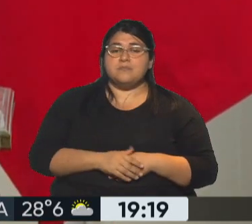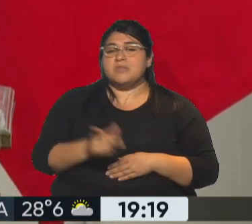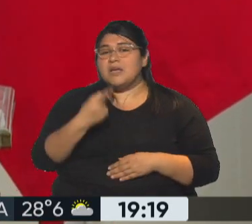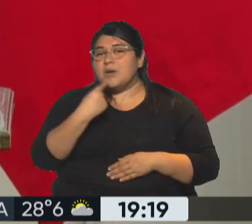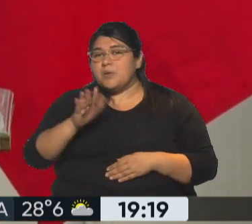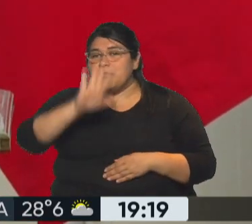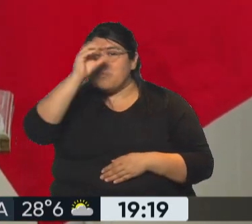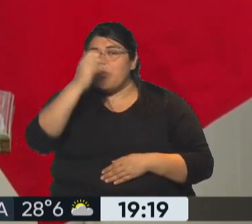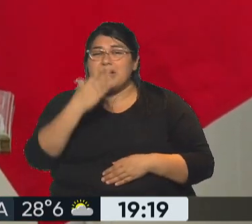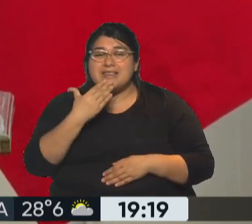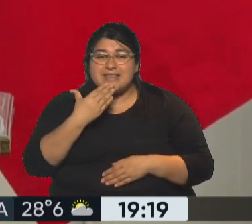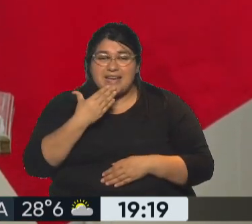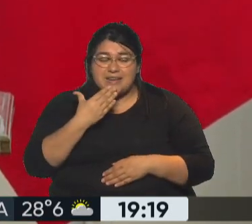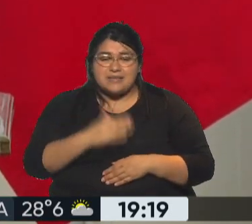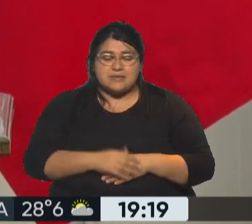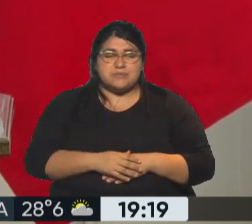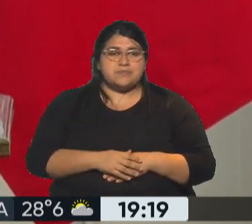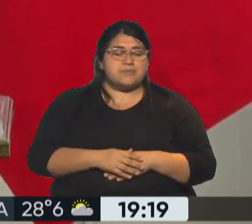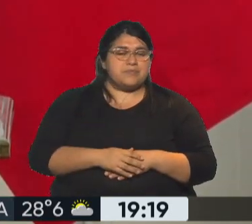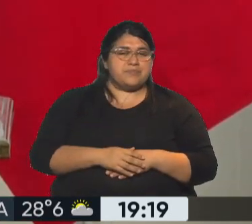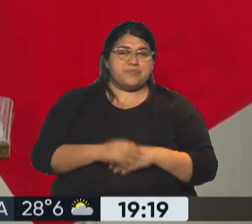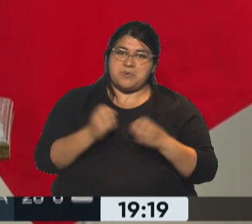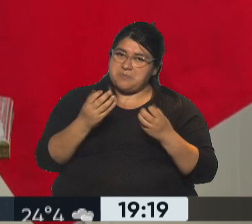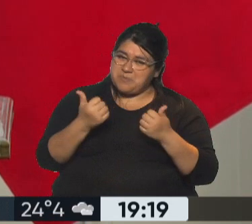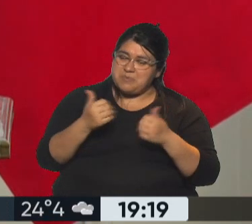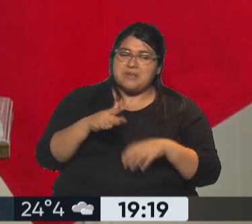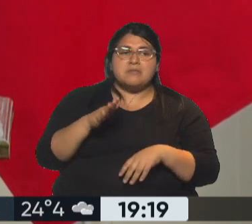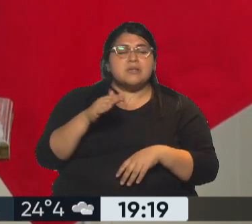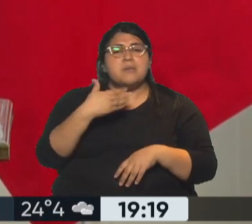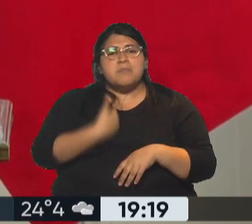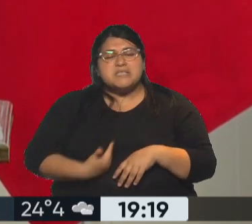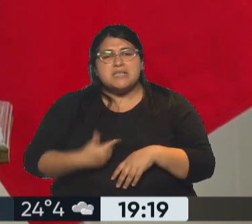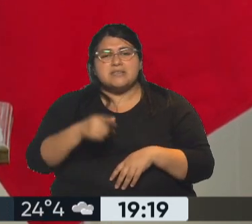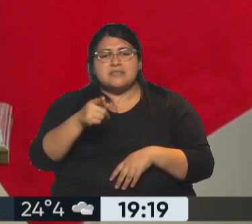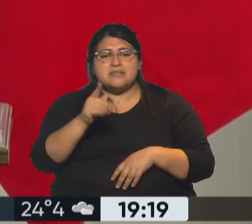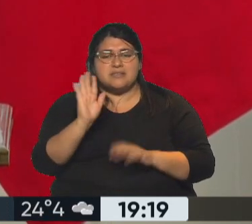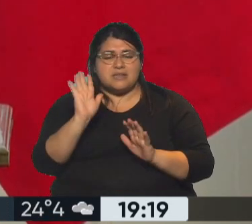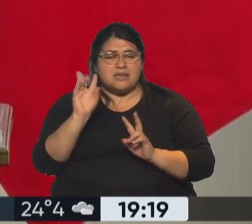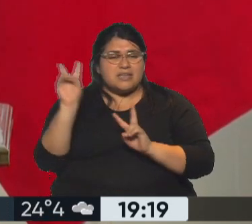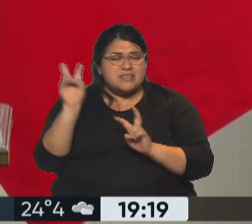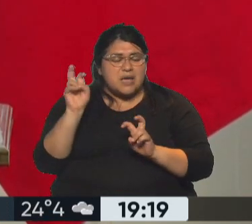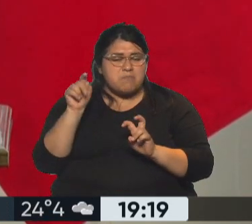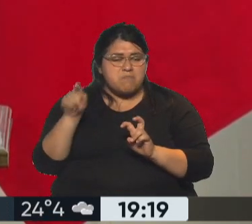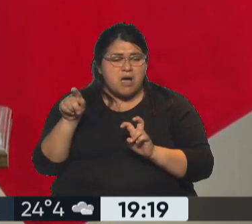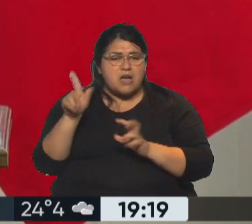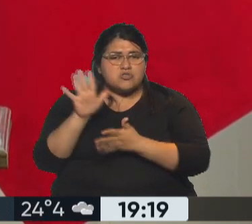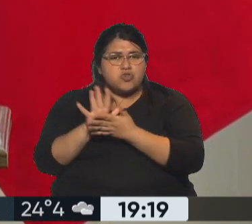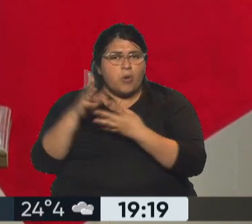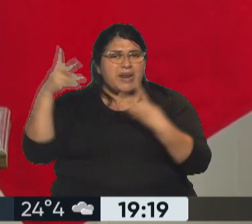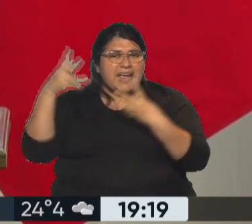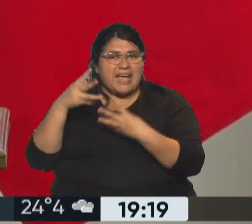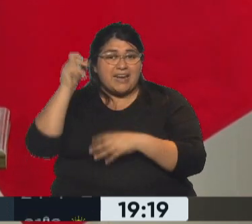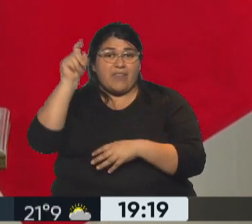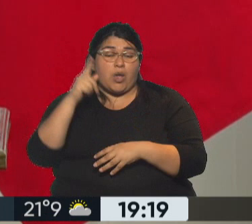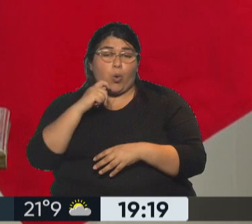Presidente, buenas tardes. Alfredo Simón. ¿Cómo andas, bien? Presidente, focalizando el tema en la guerra en